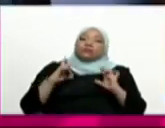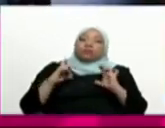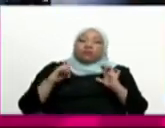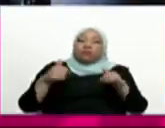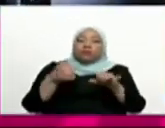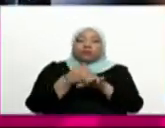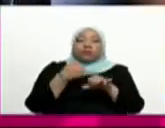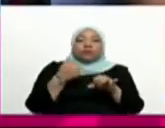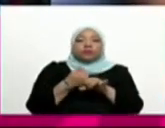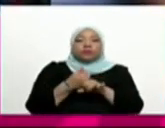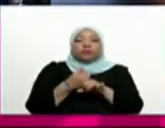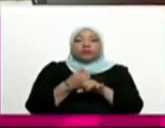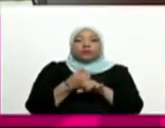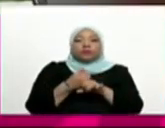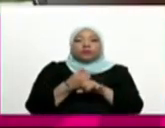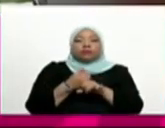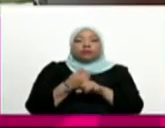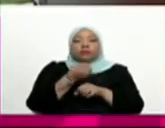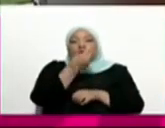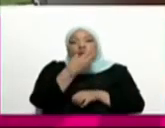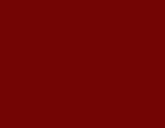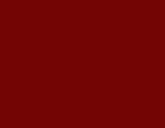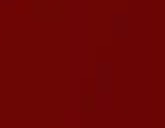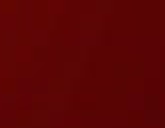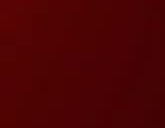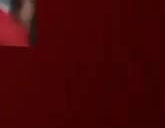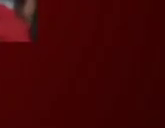apenas una muestra, pues.